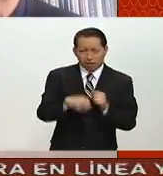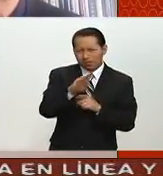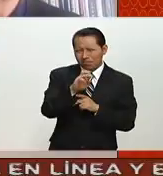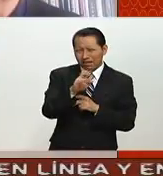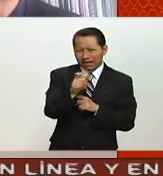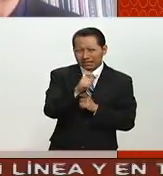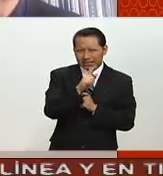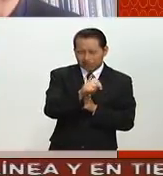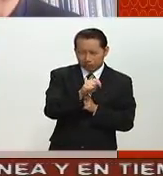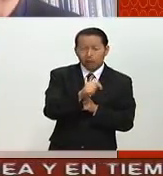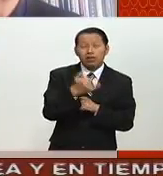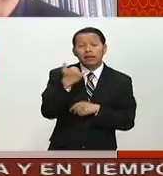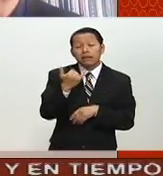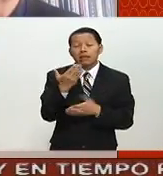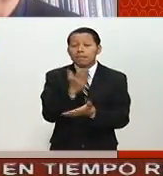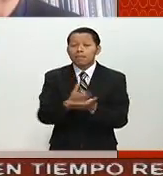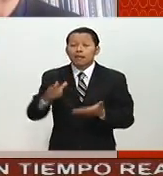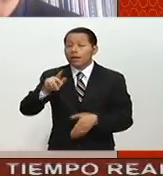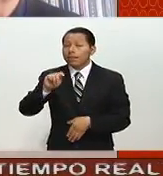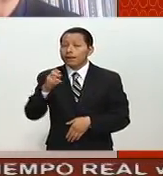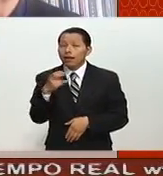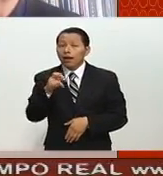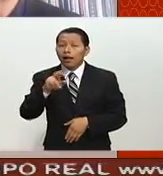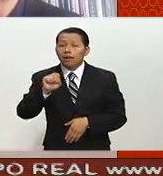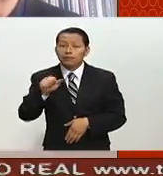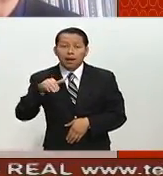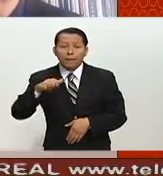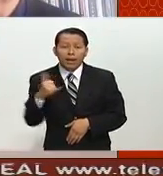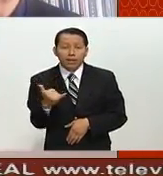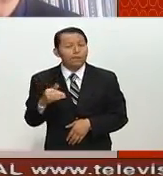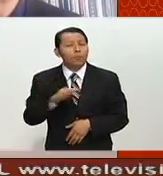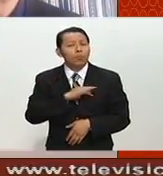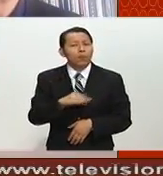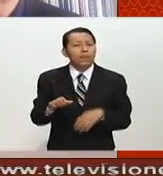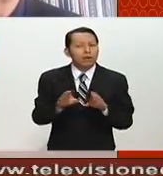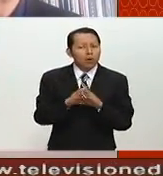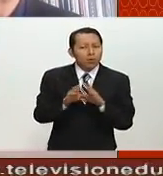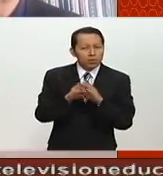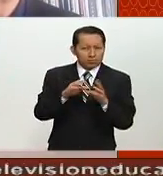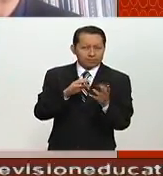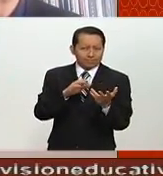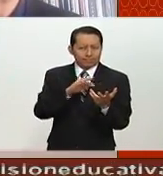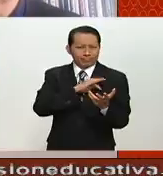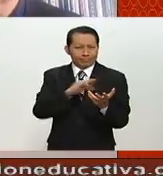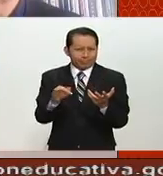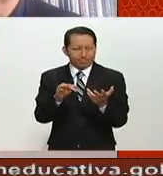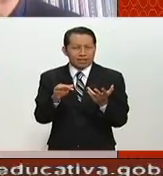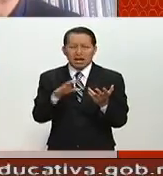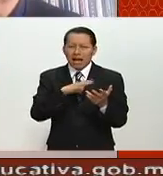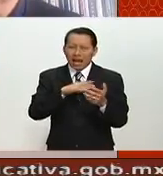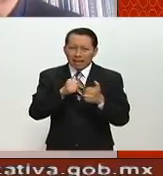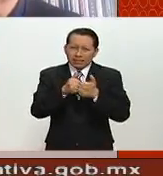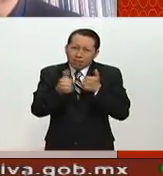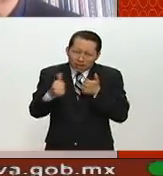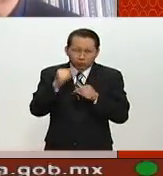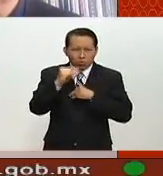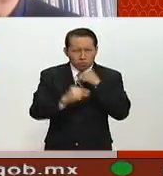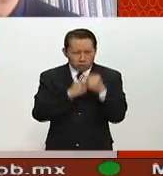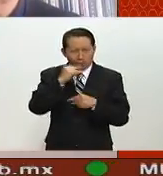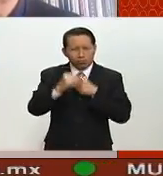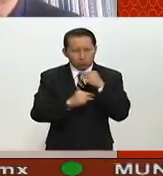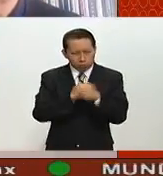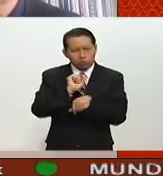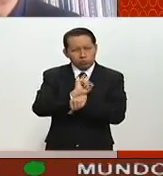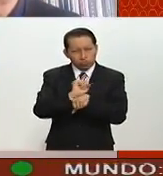Brexit, y por otro lado una Theresa May que puede ir mediando de manera muy pragmática esta separación. Va a ser interesante ver